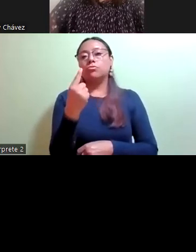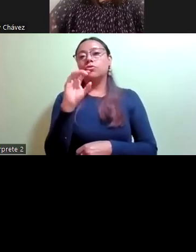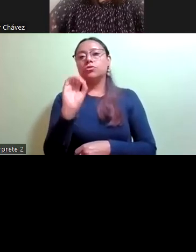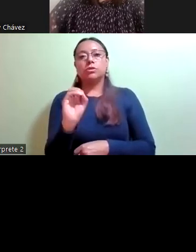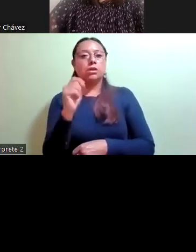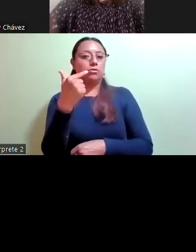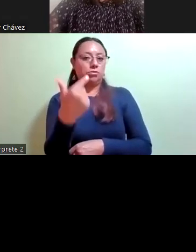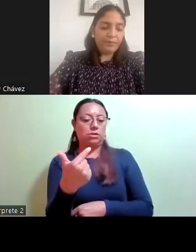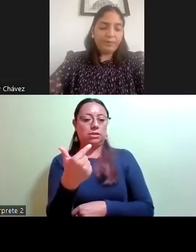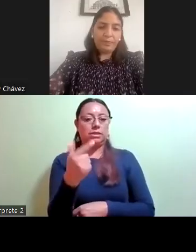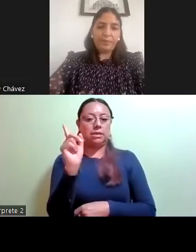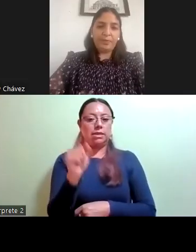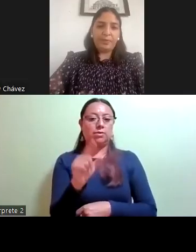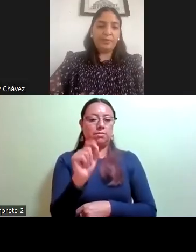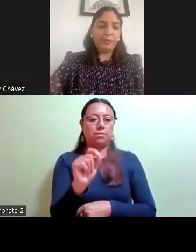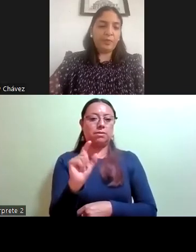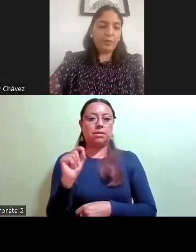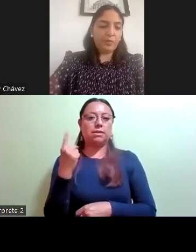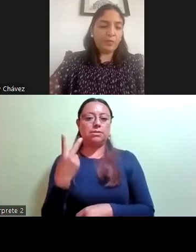infocdmx-rr.dp.0107/20.